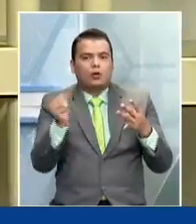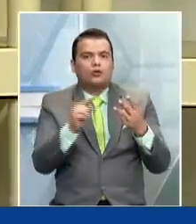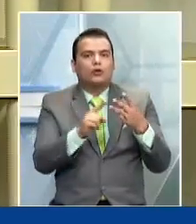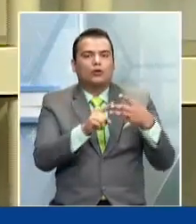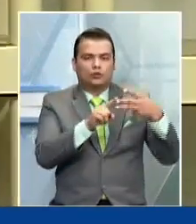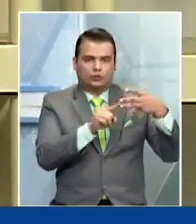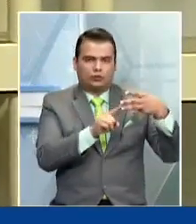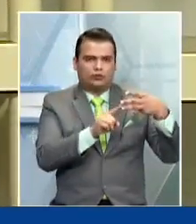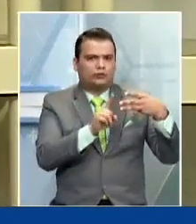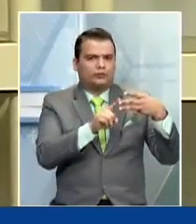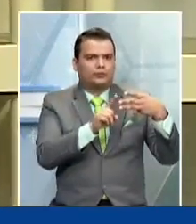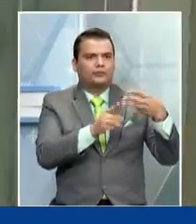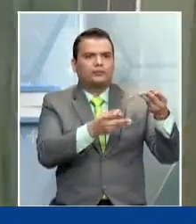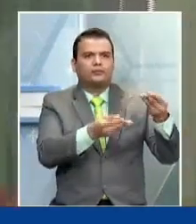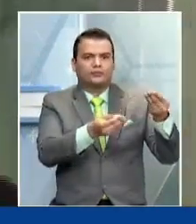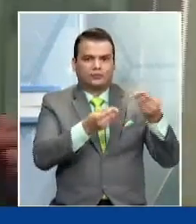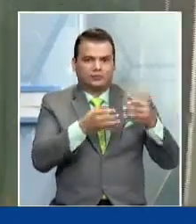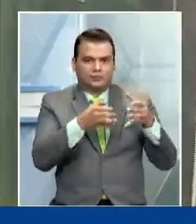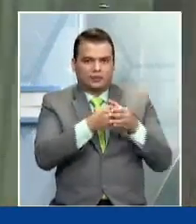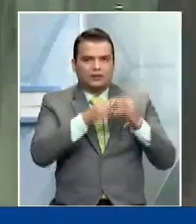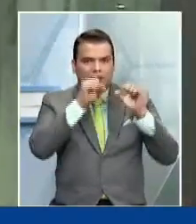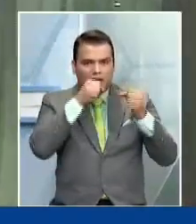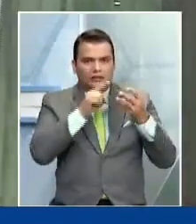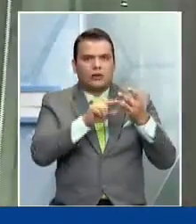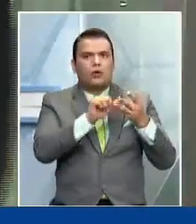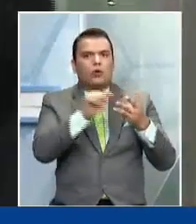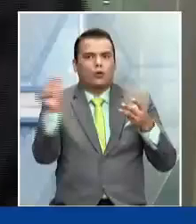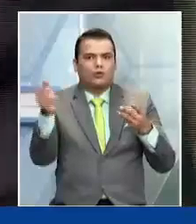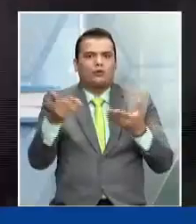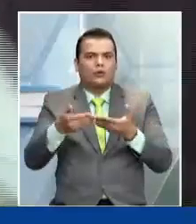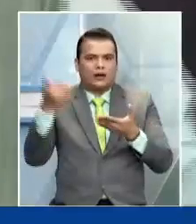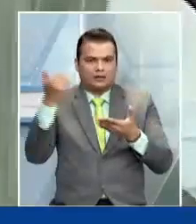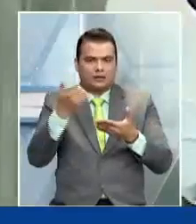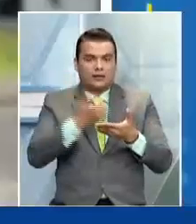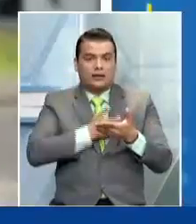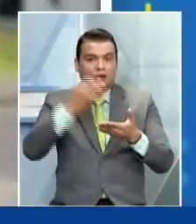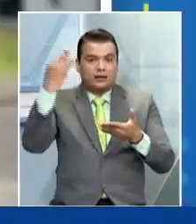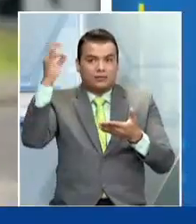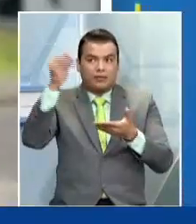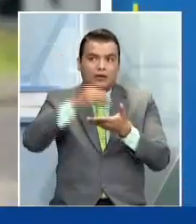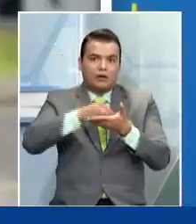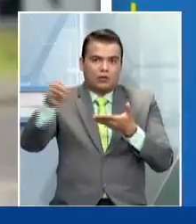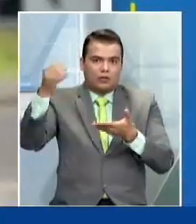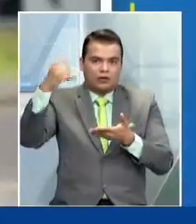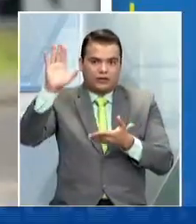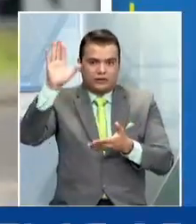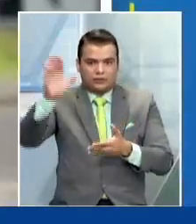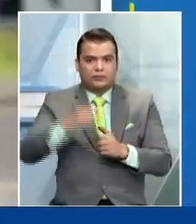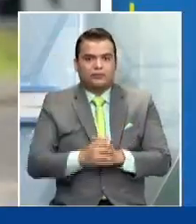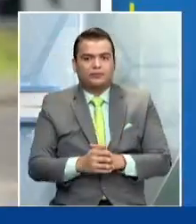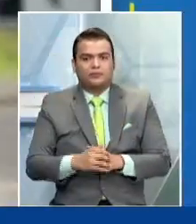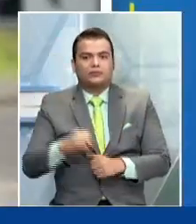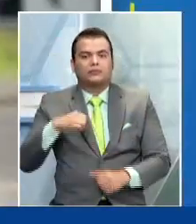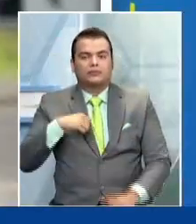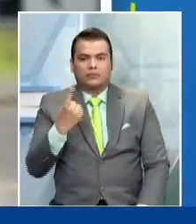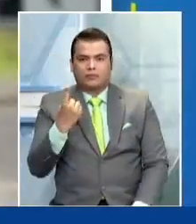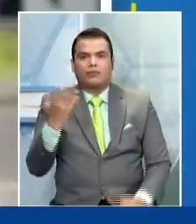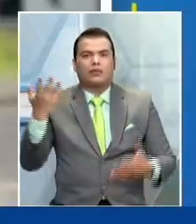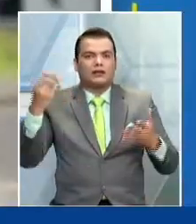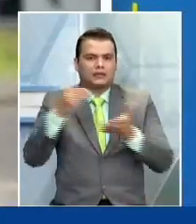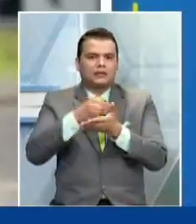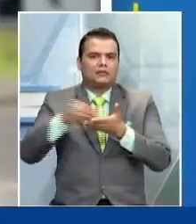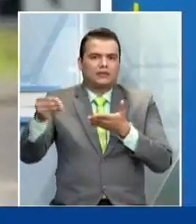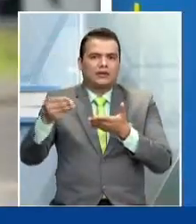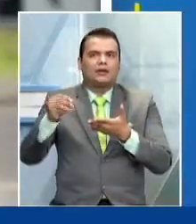ultracongeladores, uno entregado por Asocaña y otro que ya fue adquirido por la Alcaldía de Palmira. Hemos habilitado un ultracongelador que